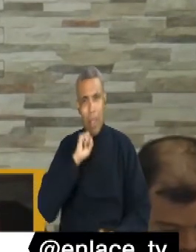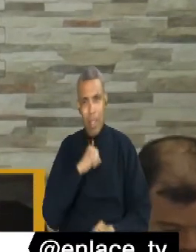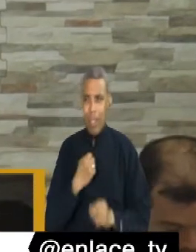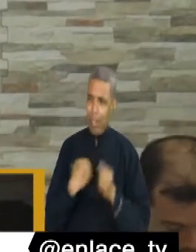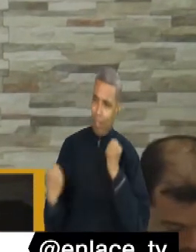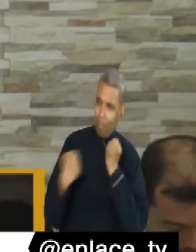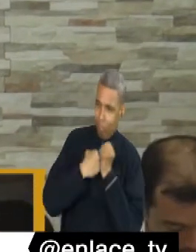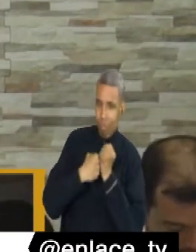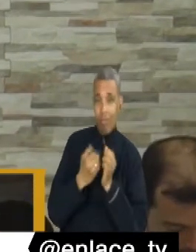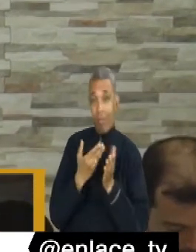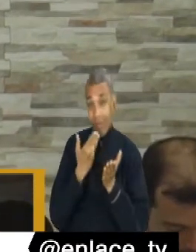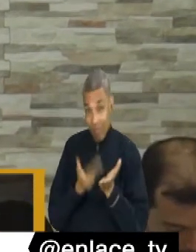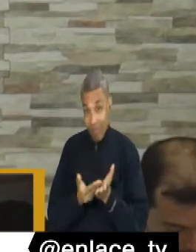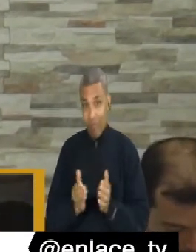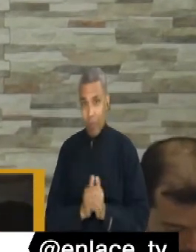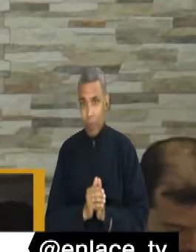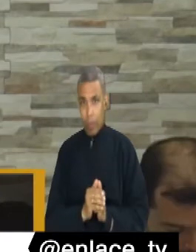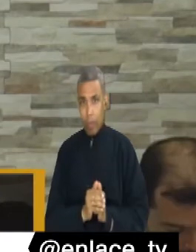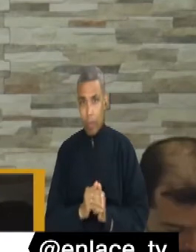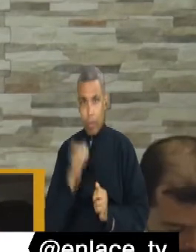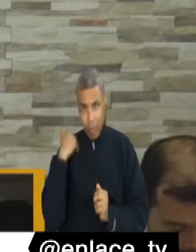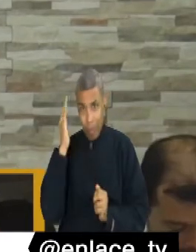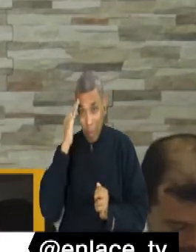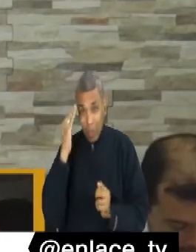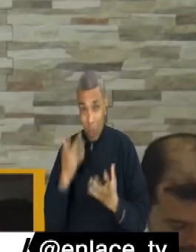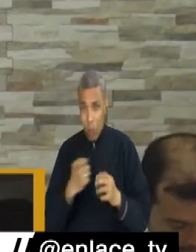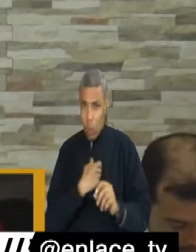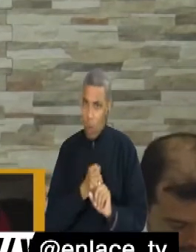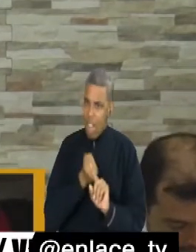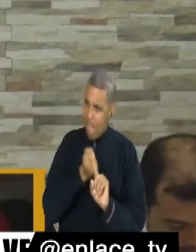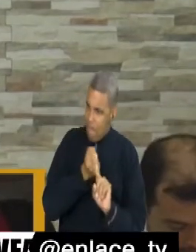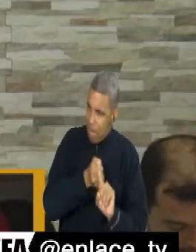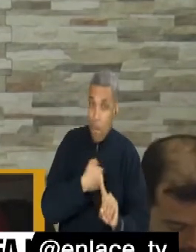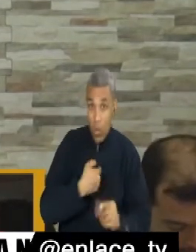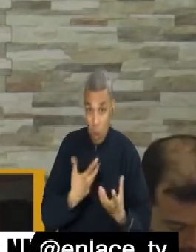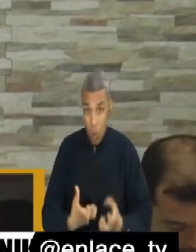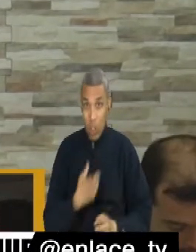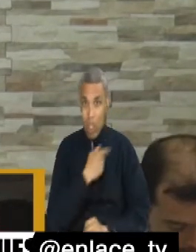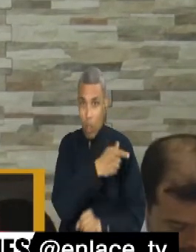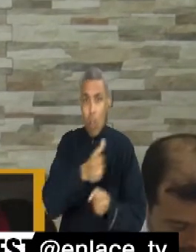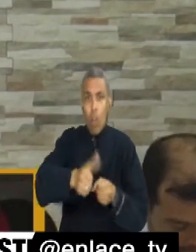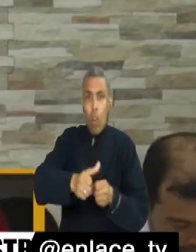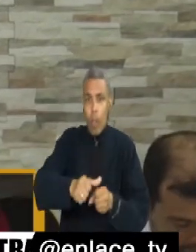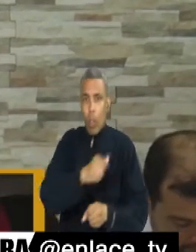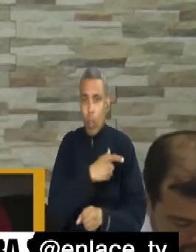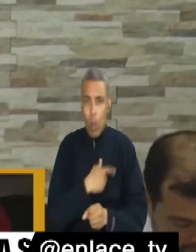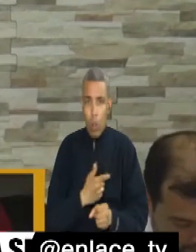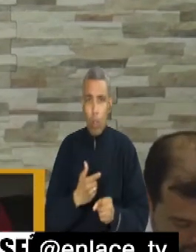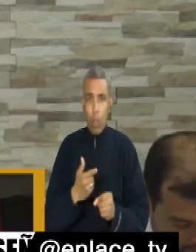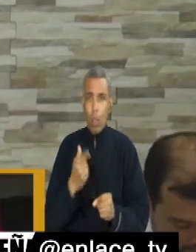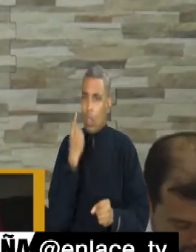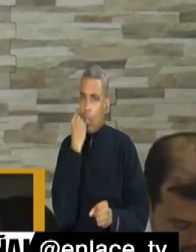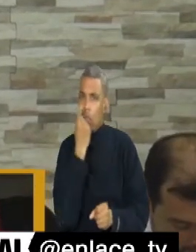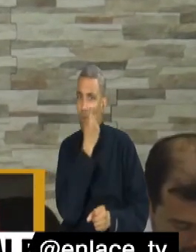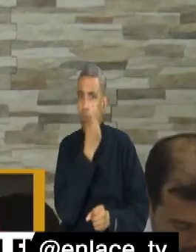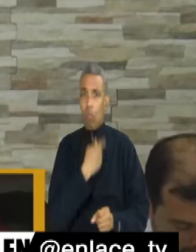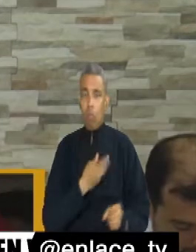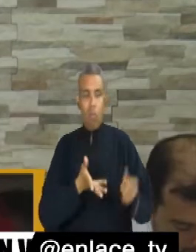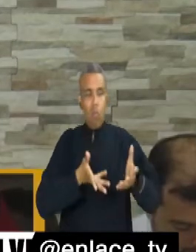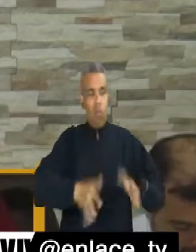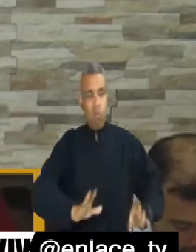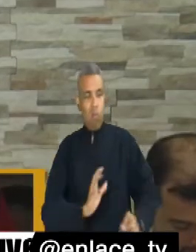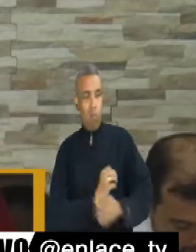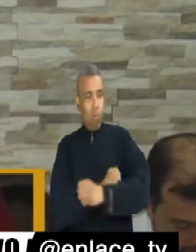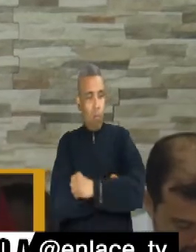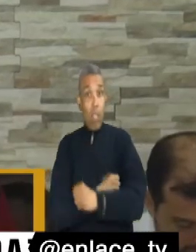de la modernización de nuestra refinería. Creo que la gente se abstuvo de salir a votar precisamente